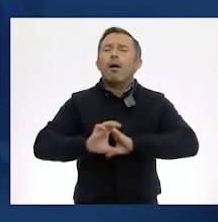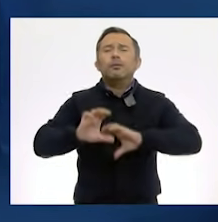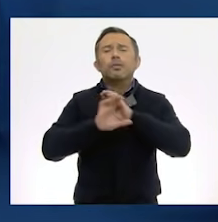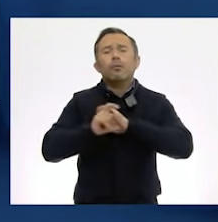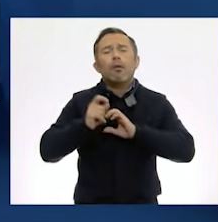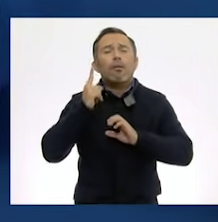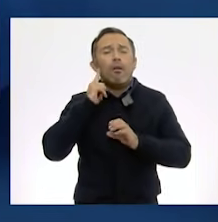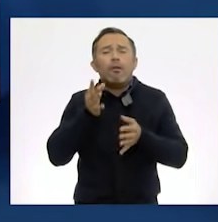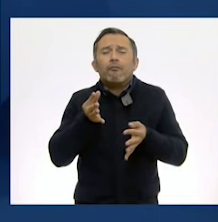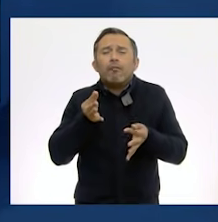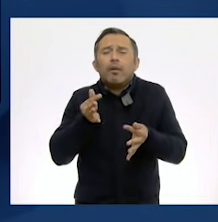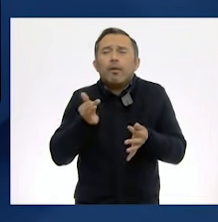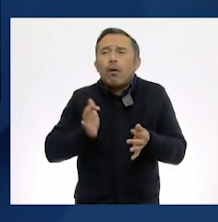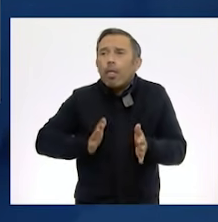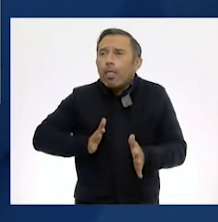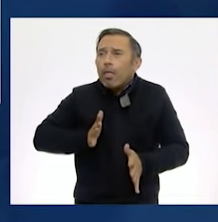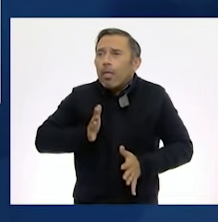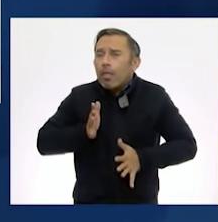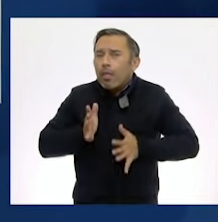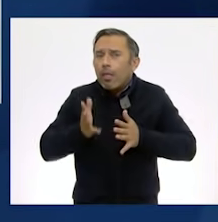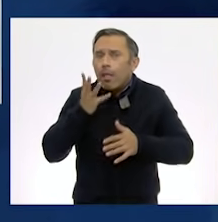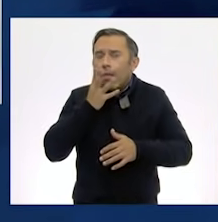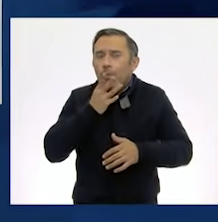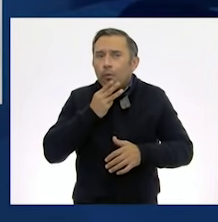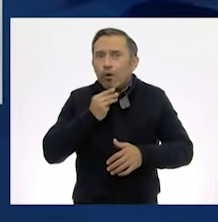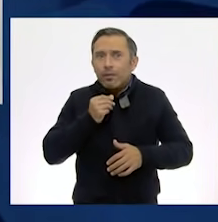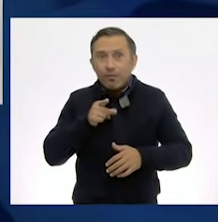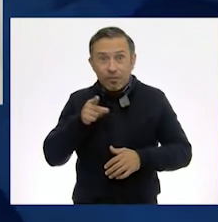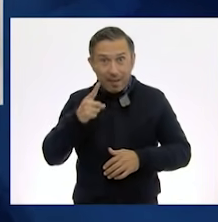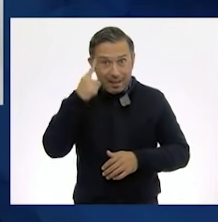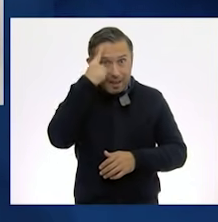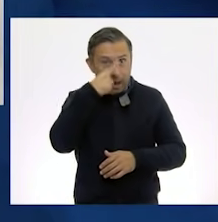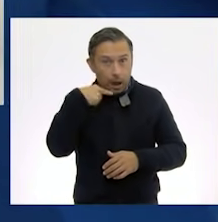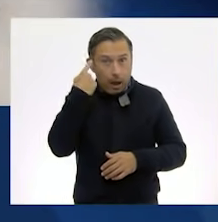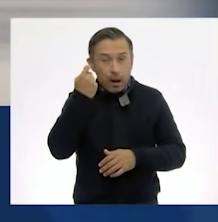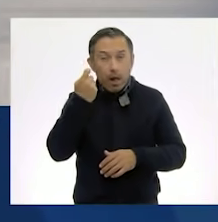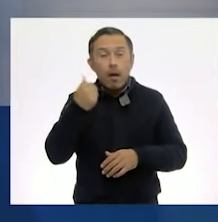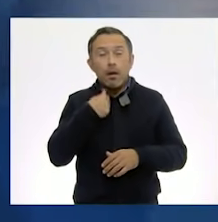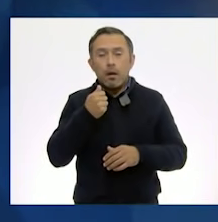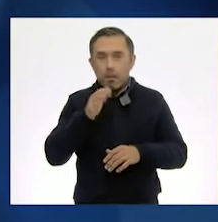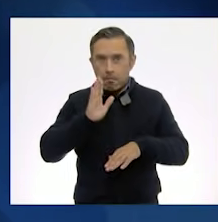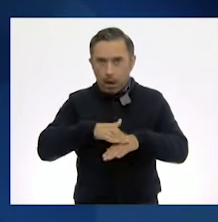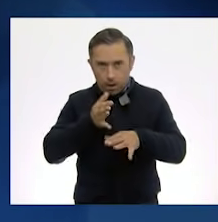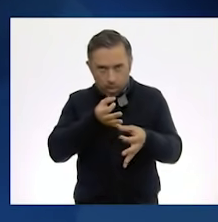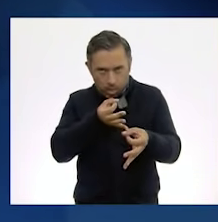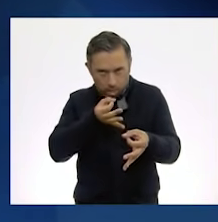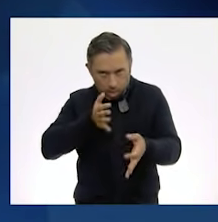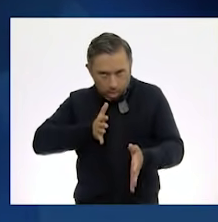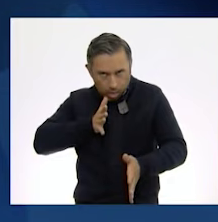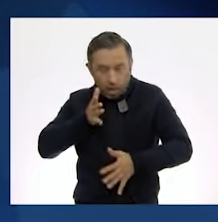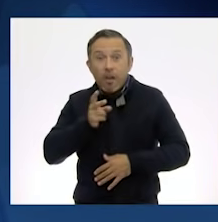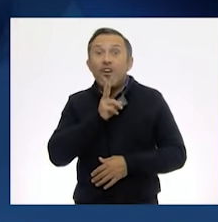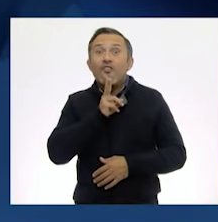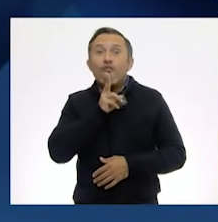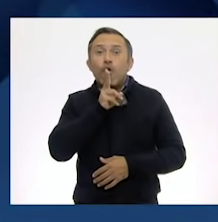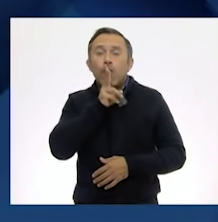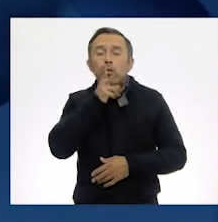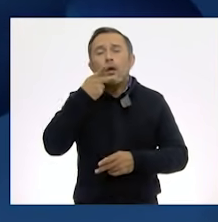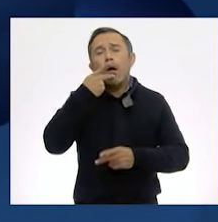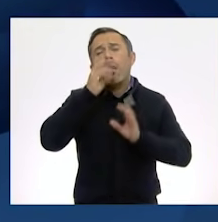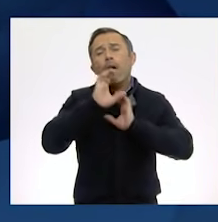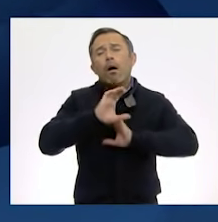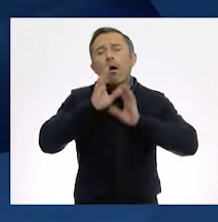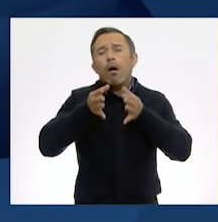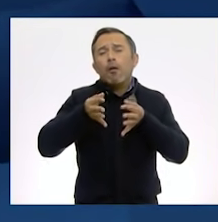saber que más bellas y hechiceras que sus rostros eran sus voces. Atraídos por ellas, los